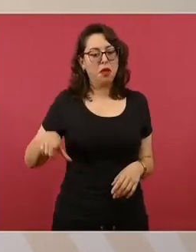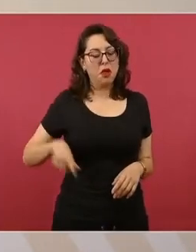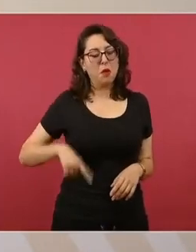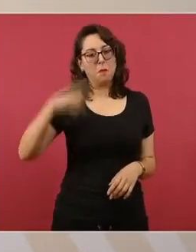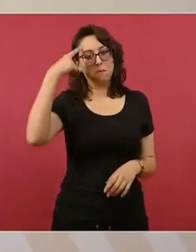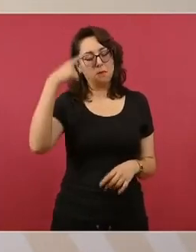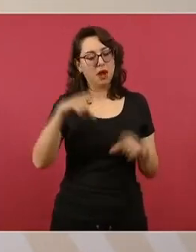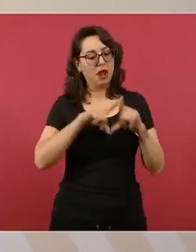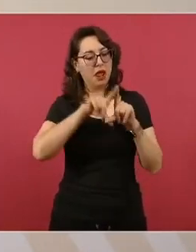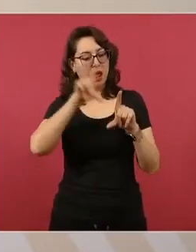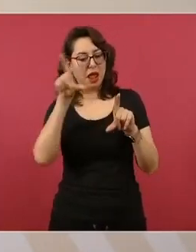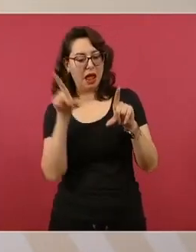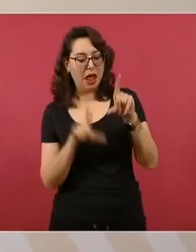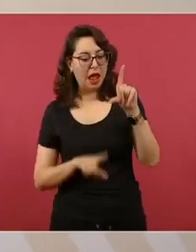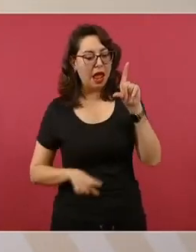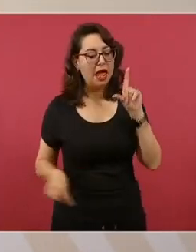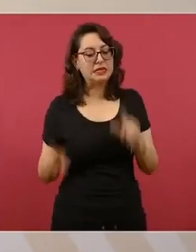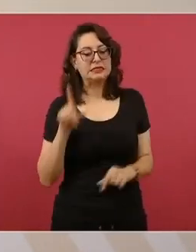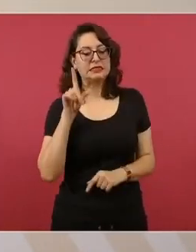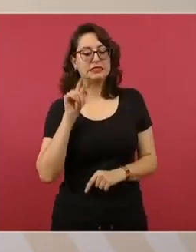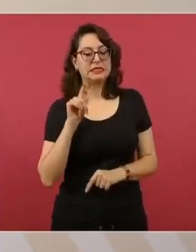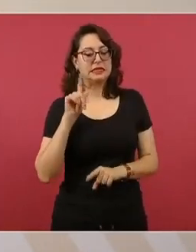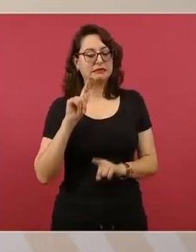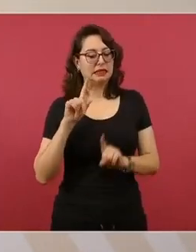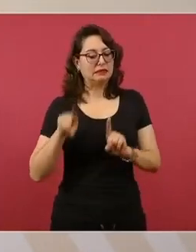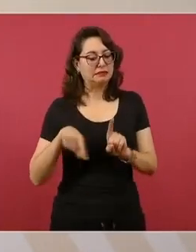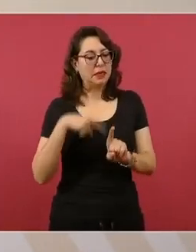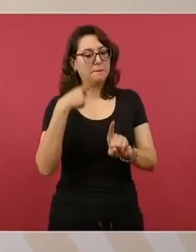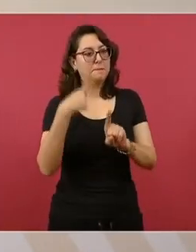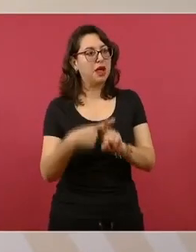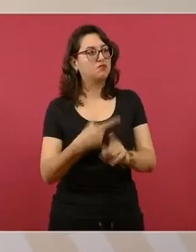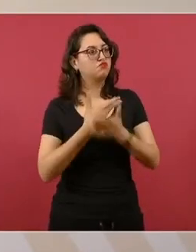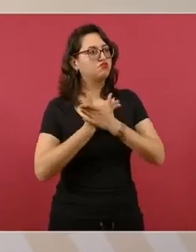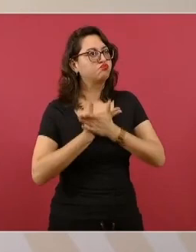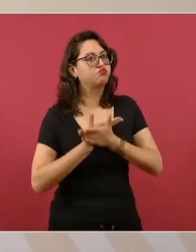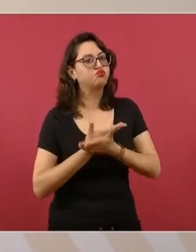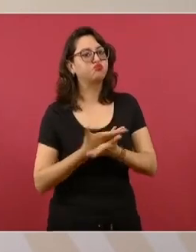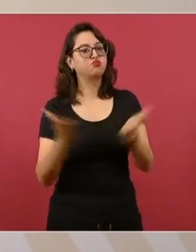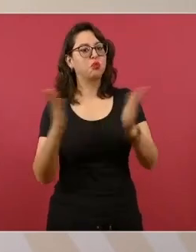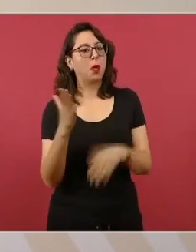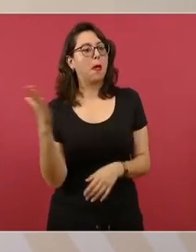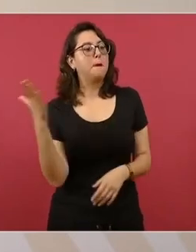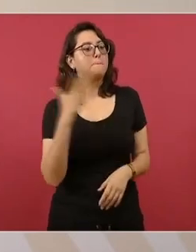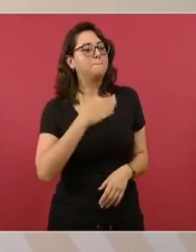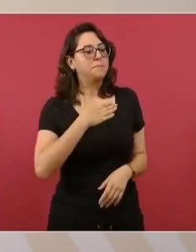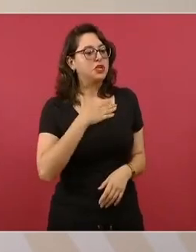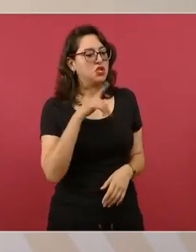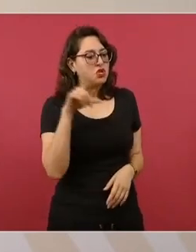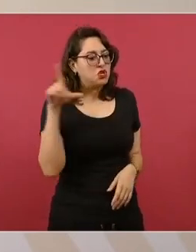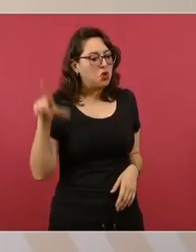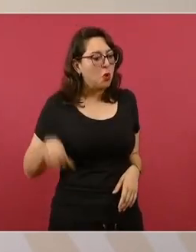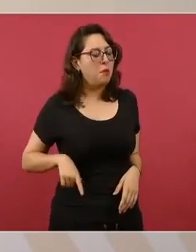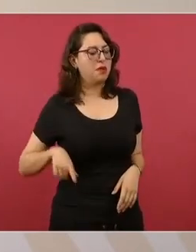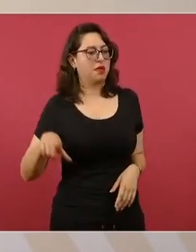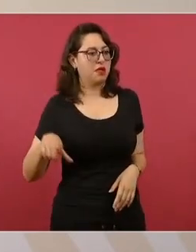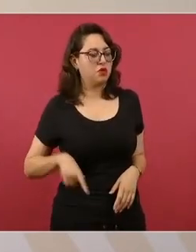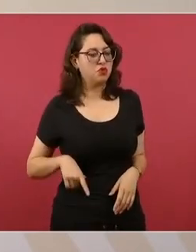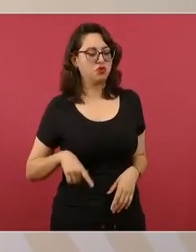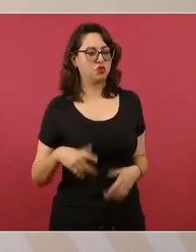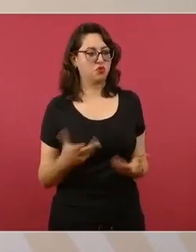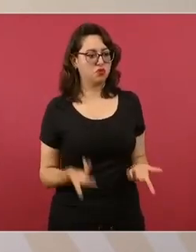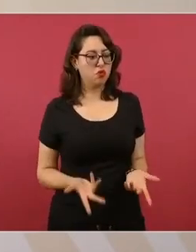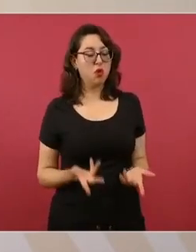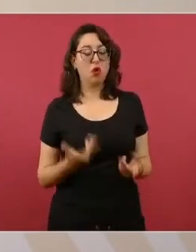La diferencia es que hoy se usa con fines político-electorales. Les quitaron el seguro popular, creado en mi